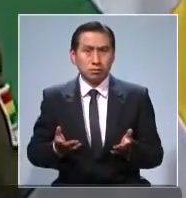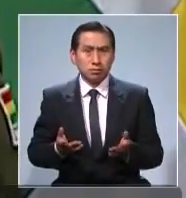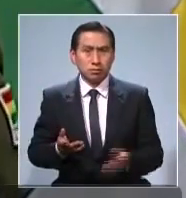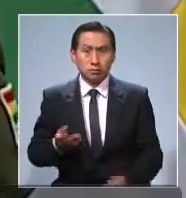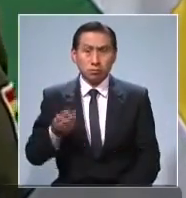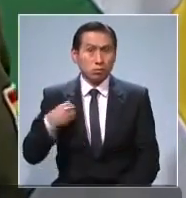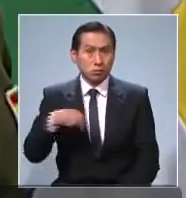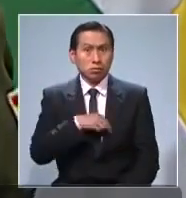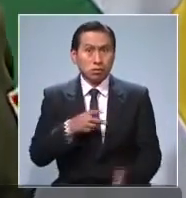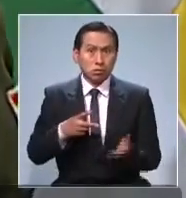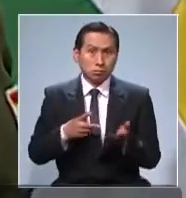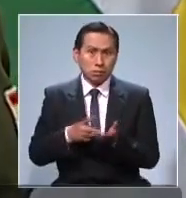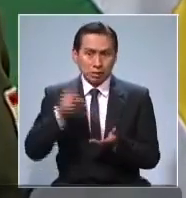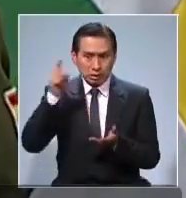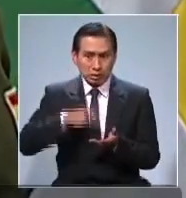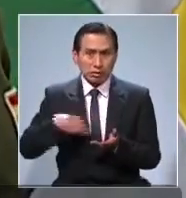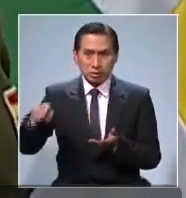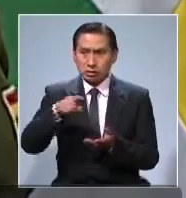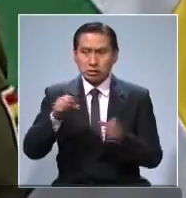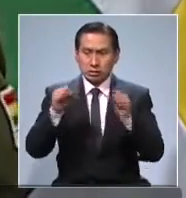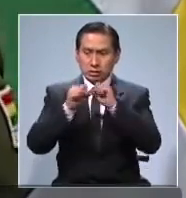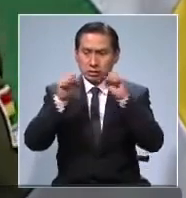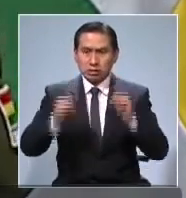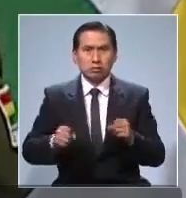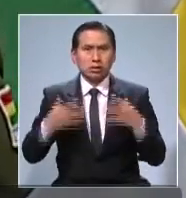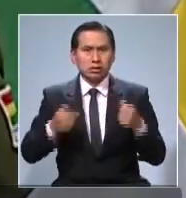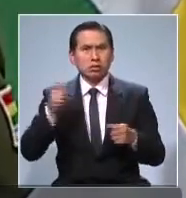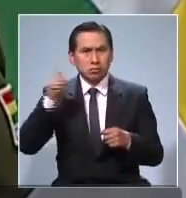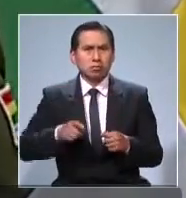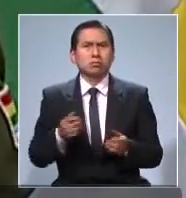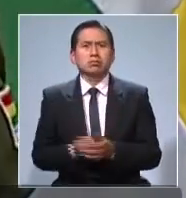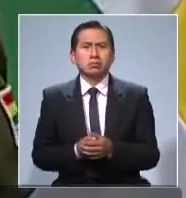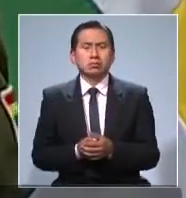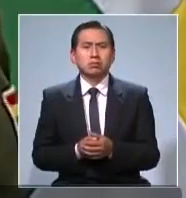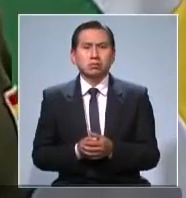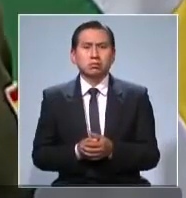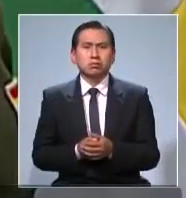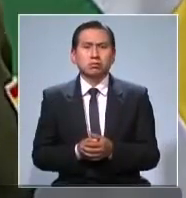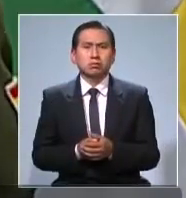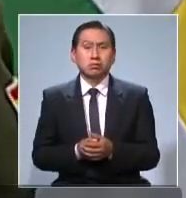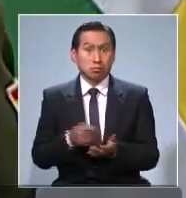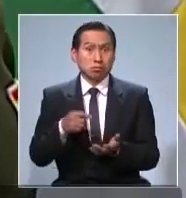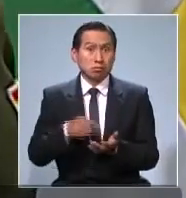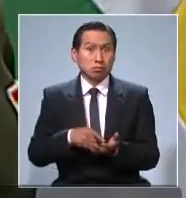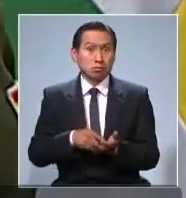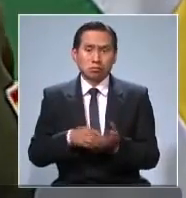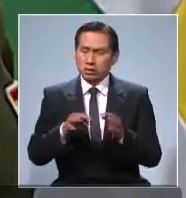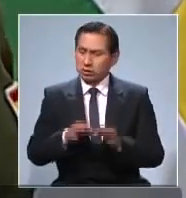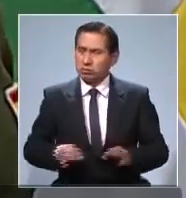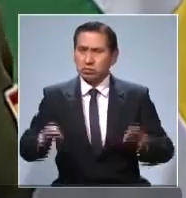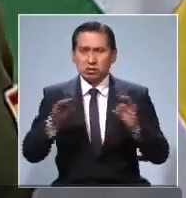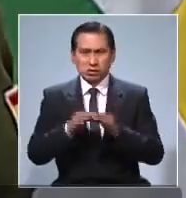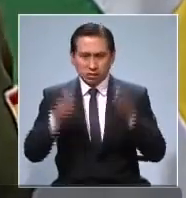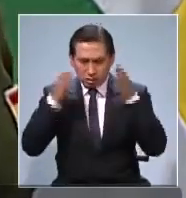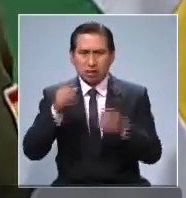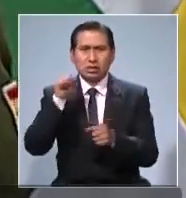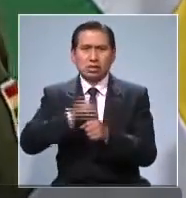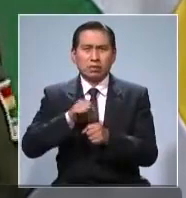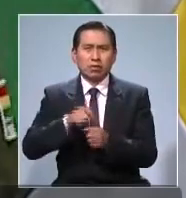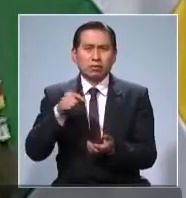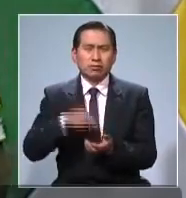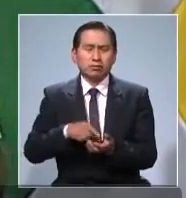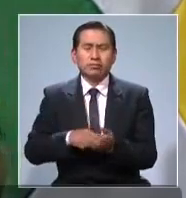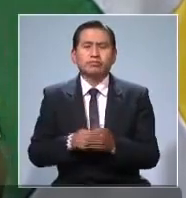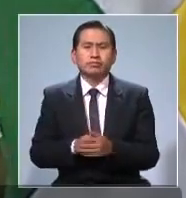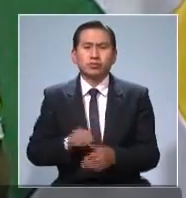Tenemos indudablemente que tener un adecuado sistema de salud. Será una de nuestras grandes metas. Y